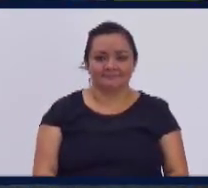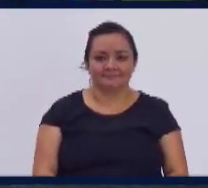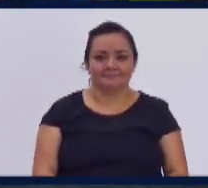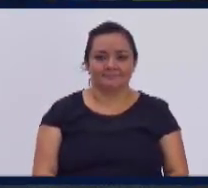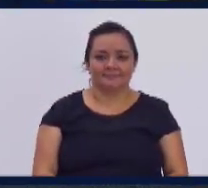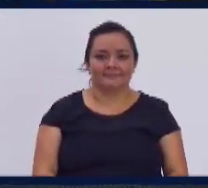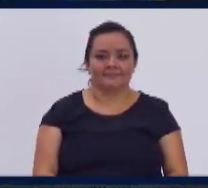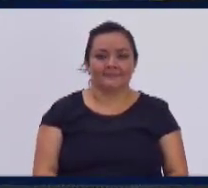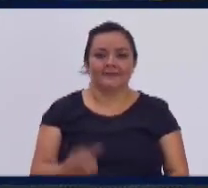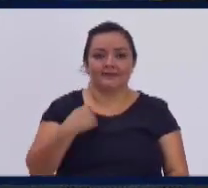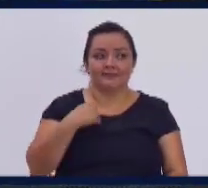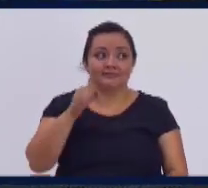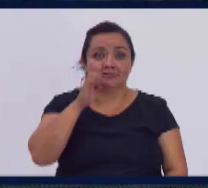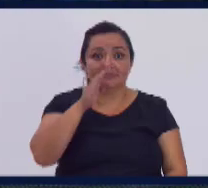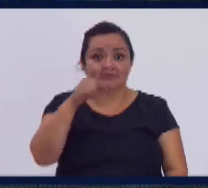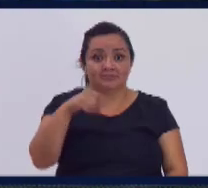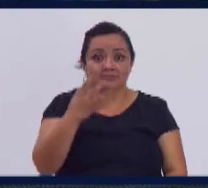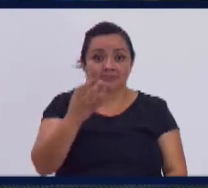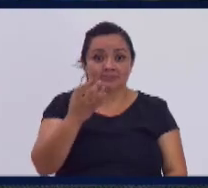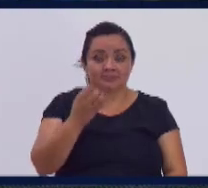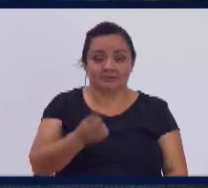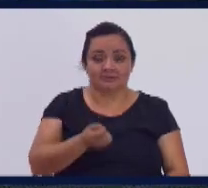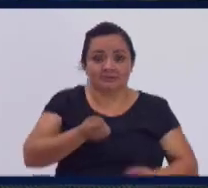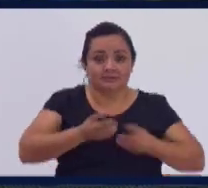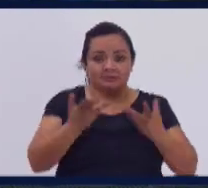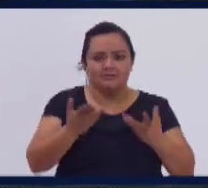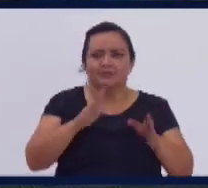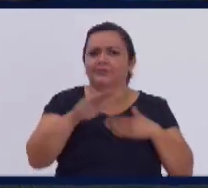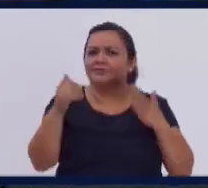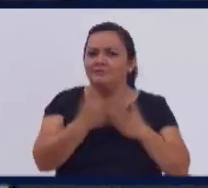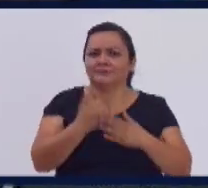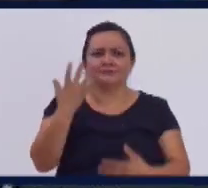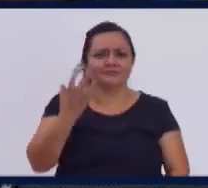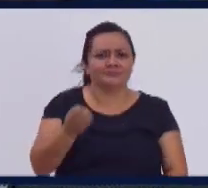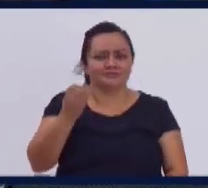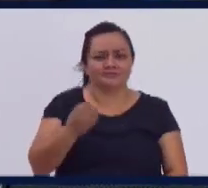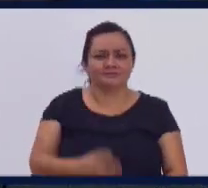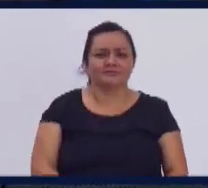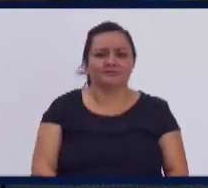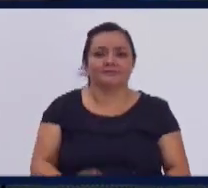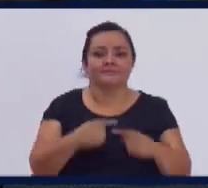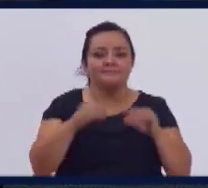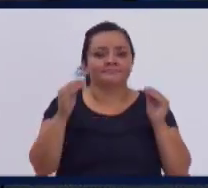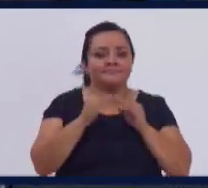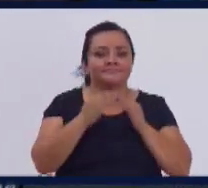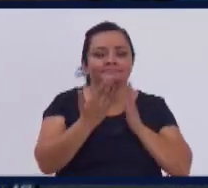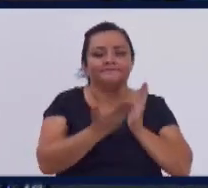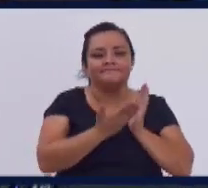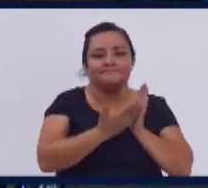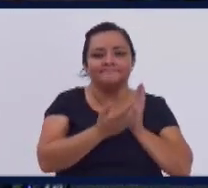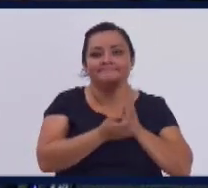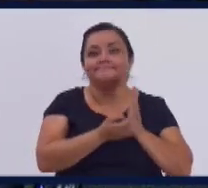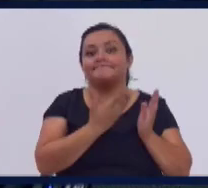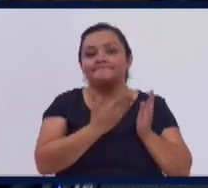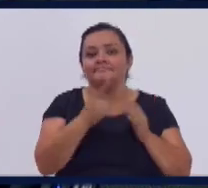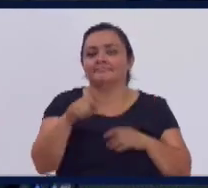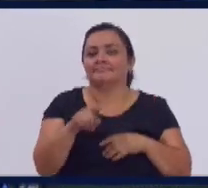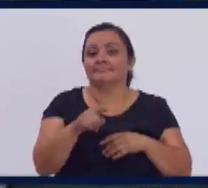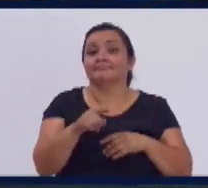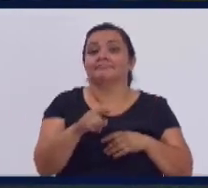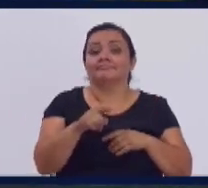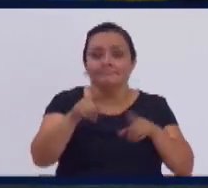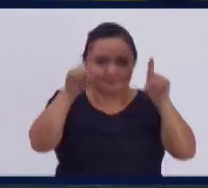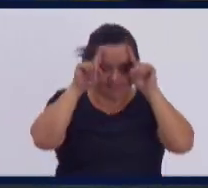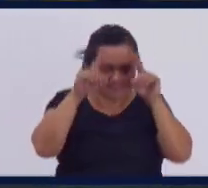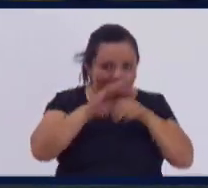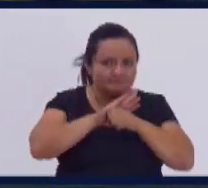Ese complot del cual te estoy hablando hoy está activo todos los días. Pero también la Biblia me dice, resistid al